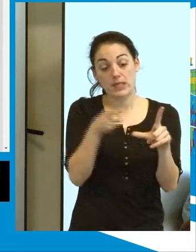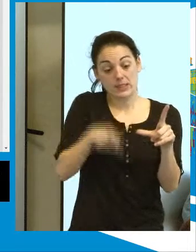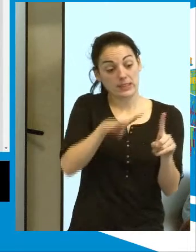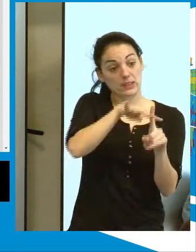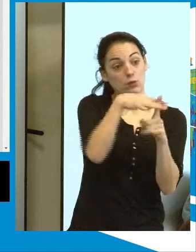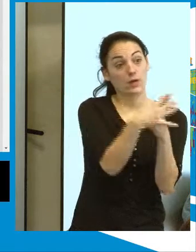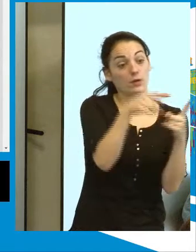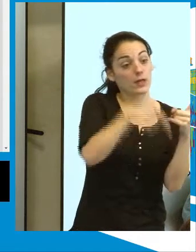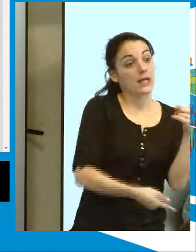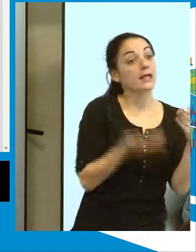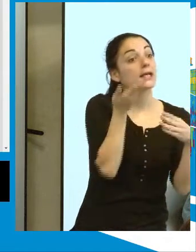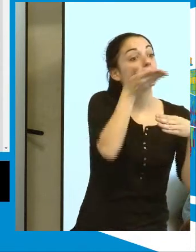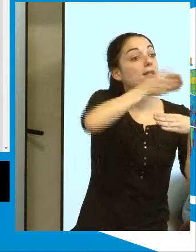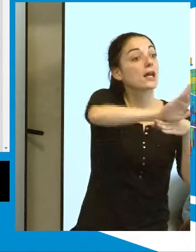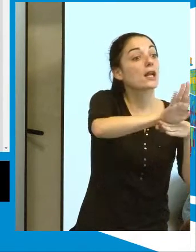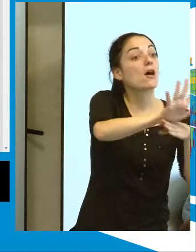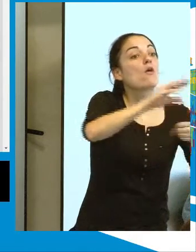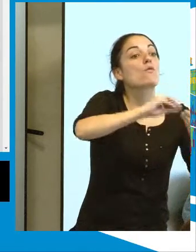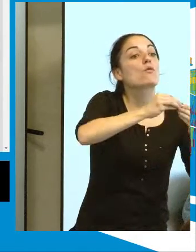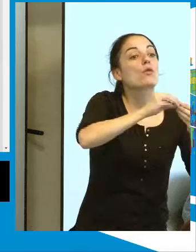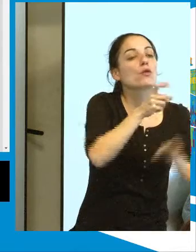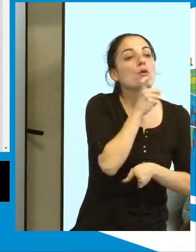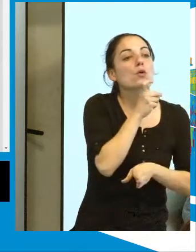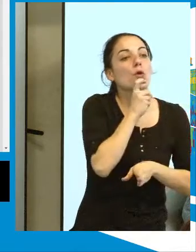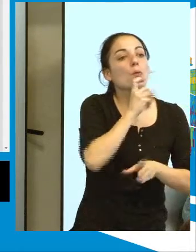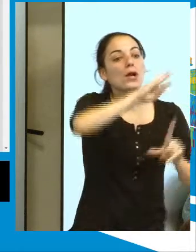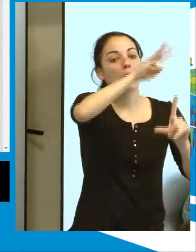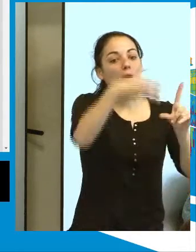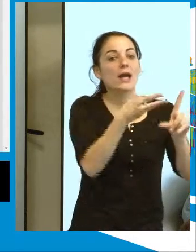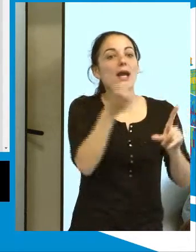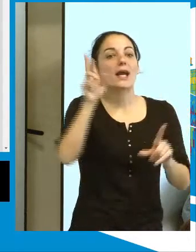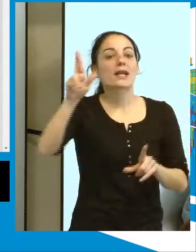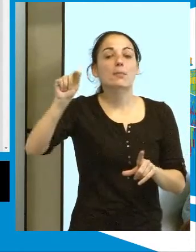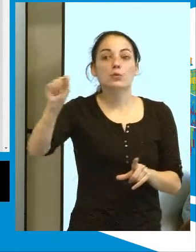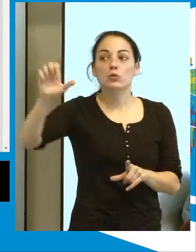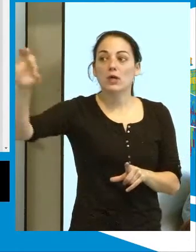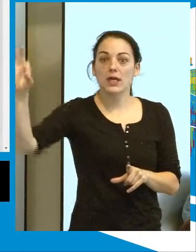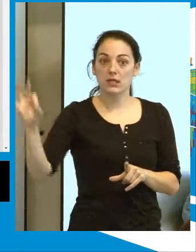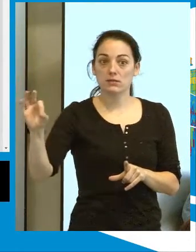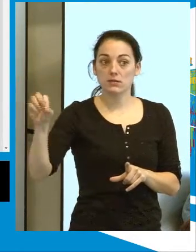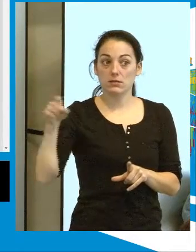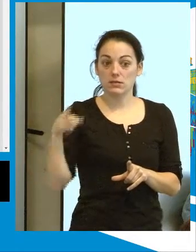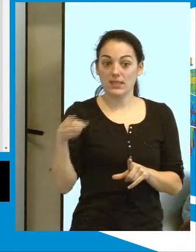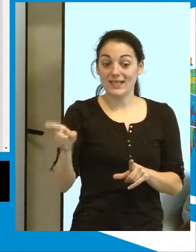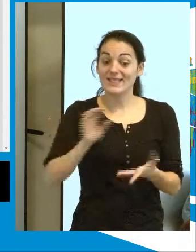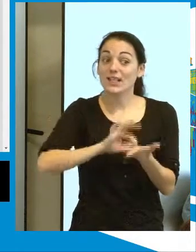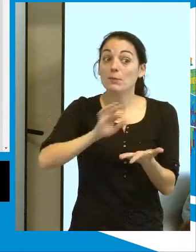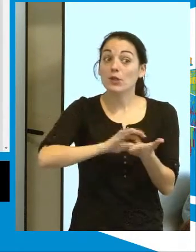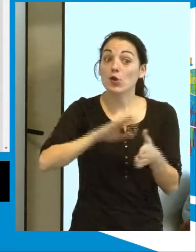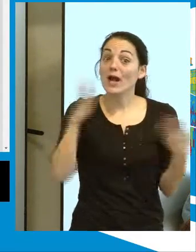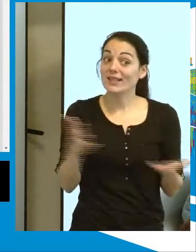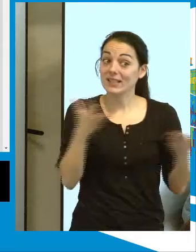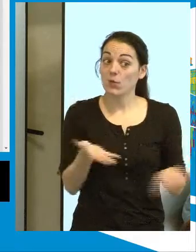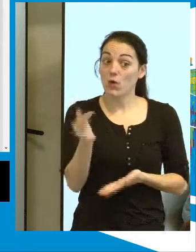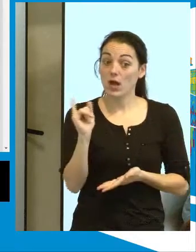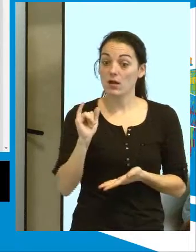os la vamos a enseñar cómo funcionaría, por ejemplo, en la web de red.es, que es una de las páginas web que tiene el servicio activo, porque al